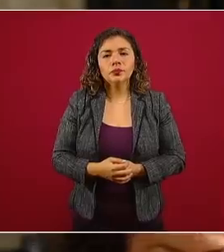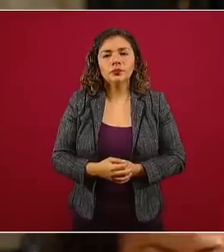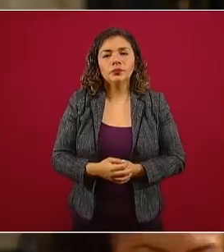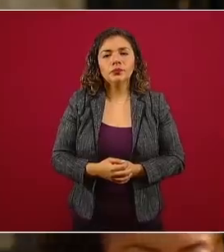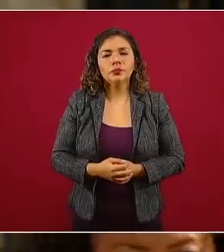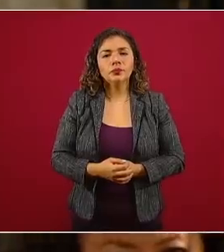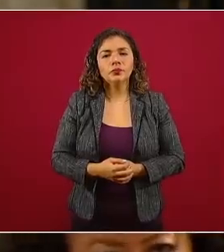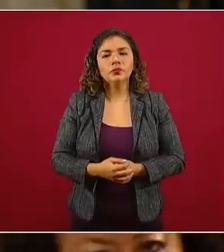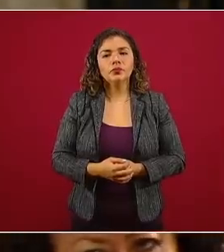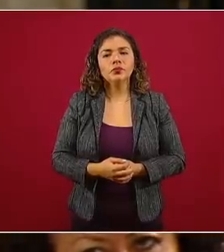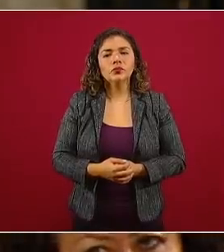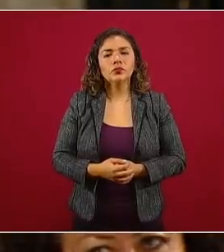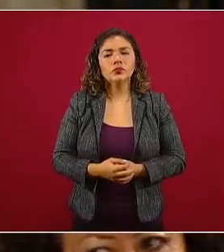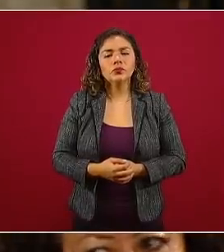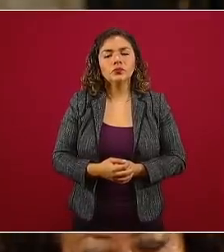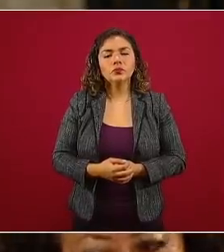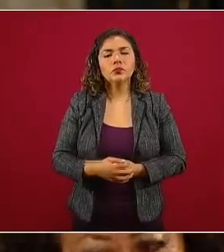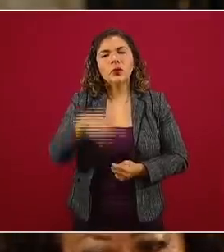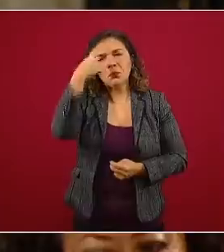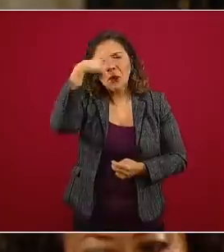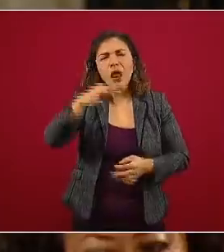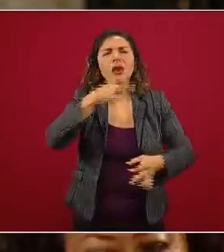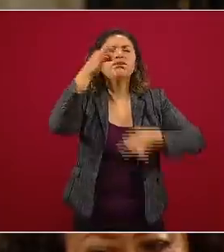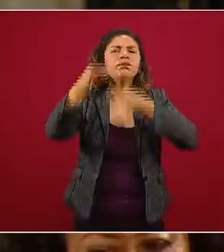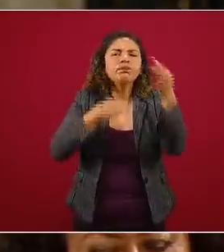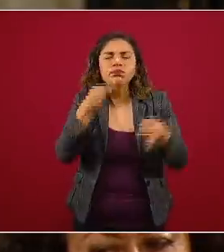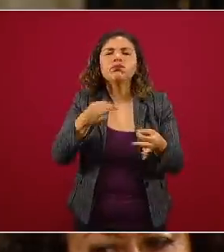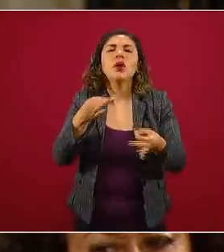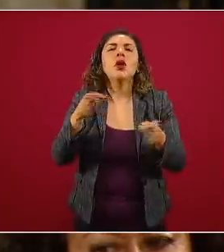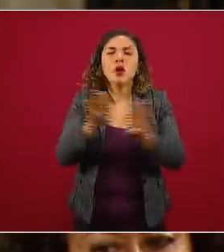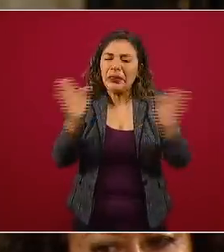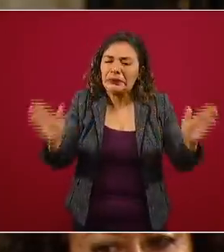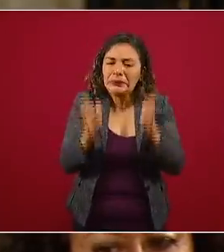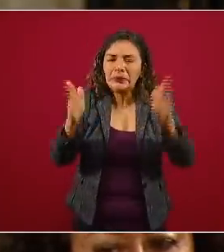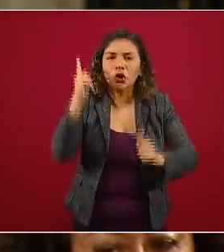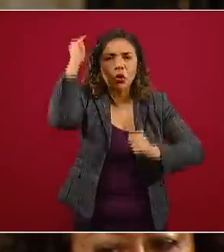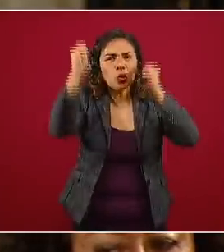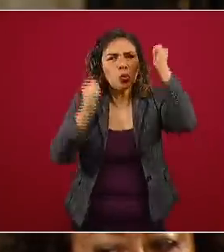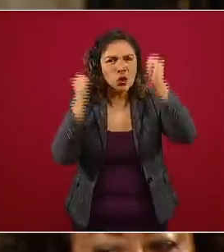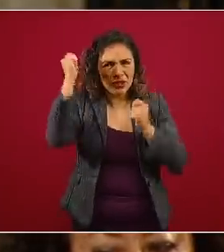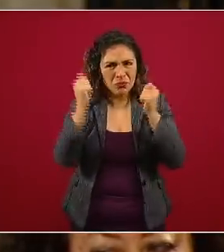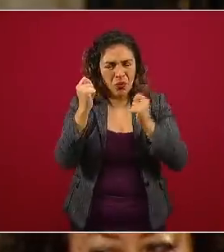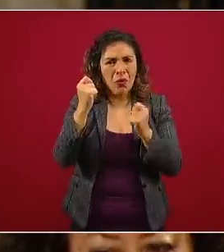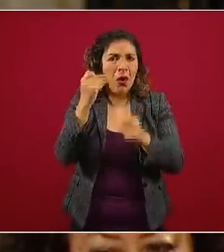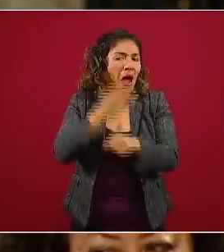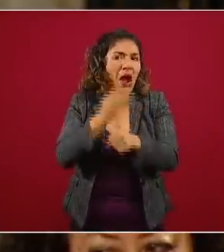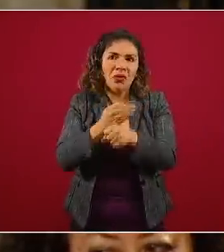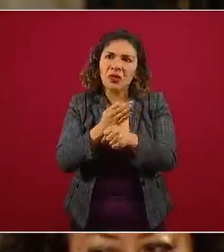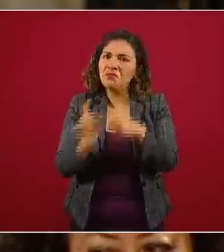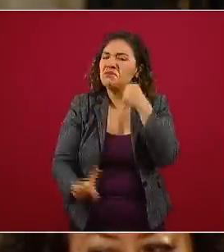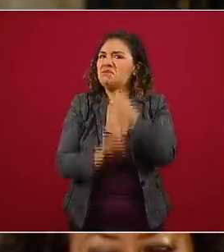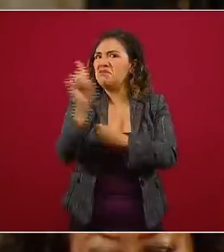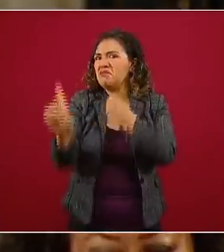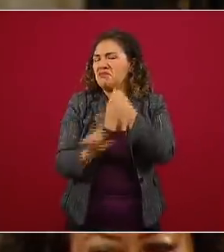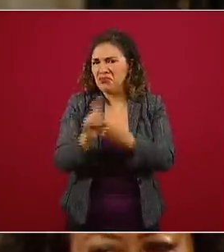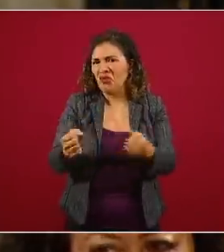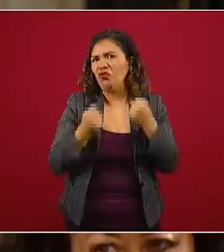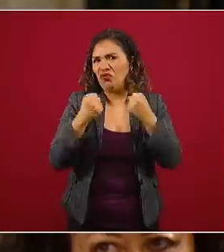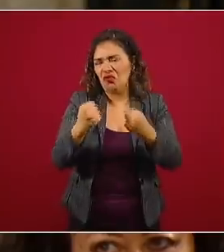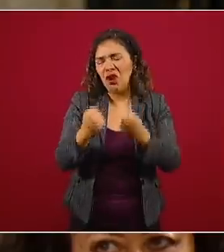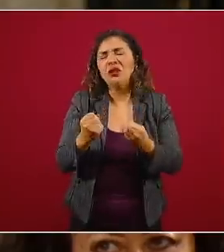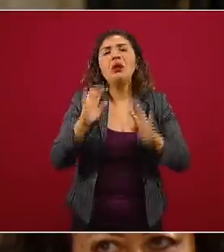este también en la promoción turística en el país ha sido se ha visto afectada este enormemente y se